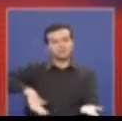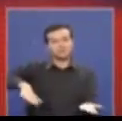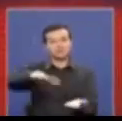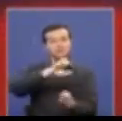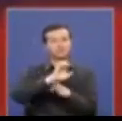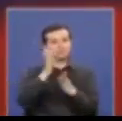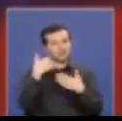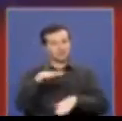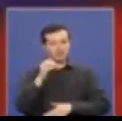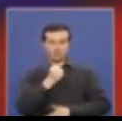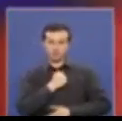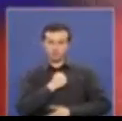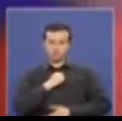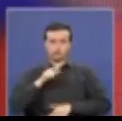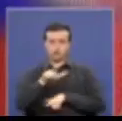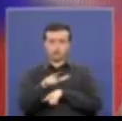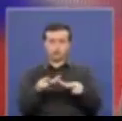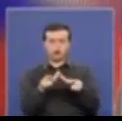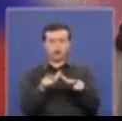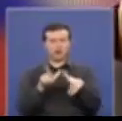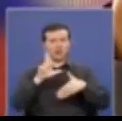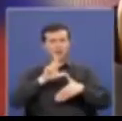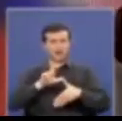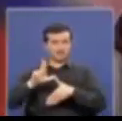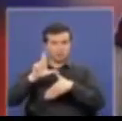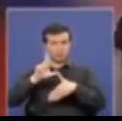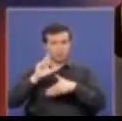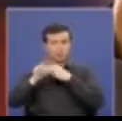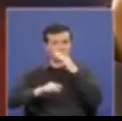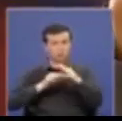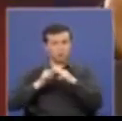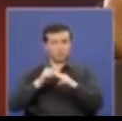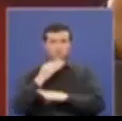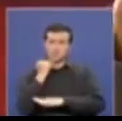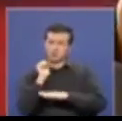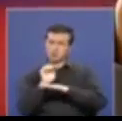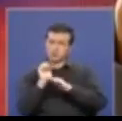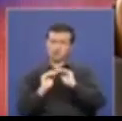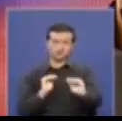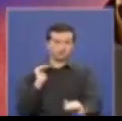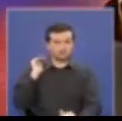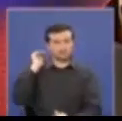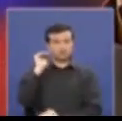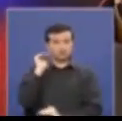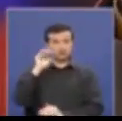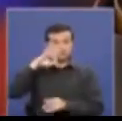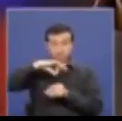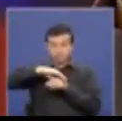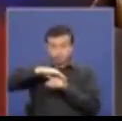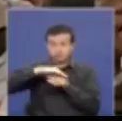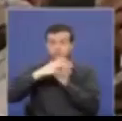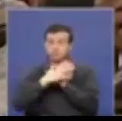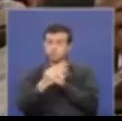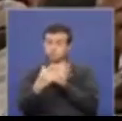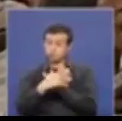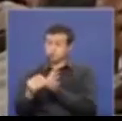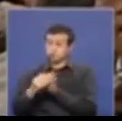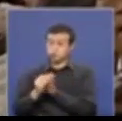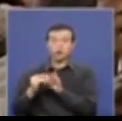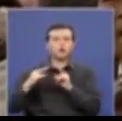nuestro propio centro de los mejores de América Latina y del mundo para, ¿cómo se llama esto? Reproducir semilla, ¿no? Sí, el macro